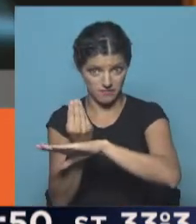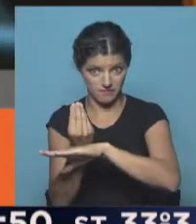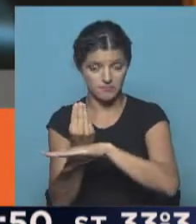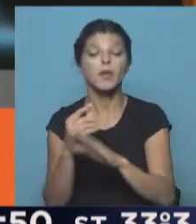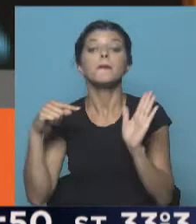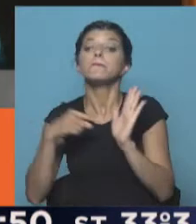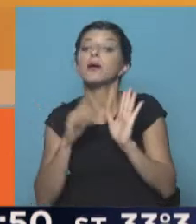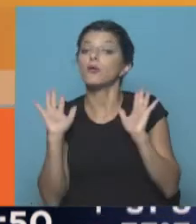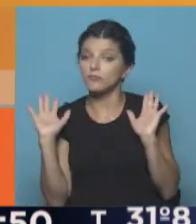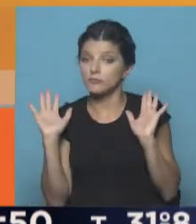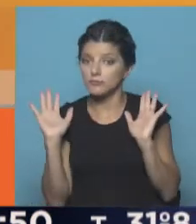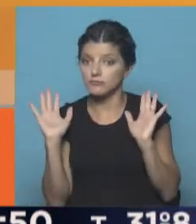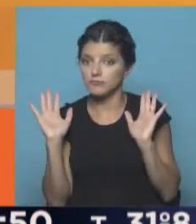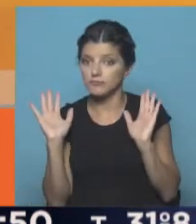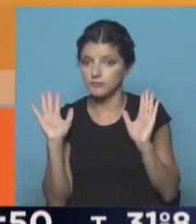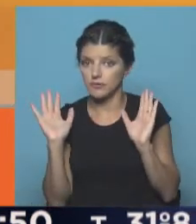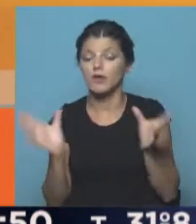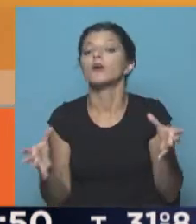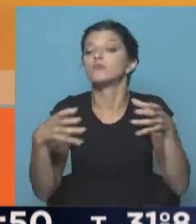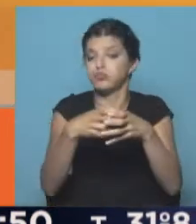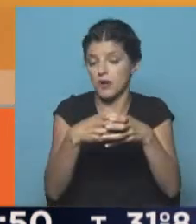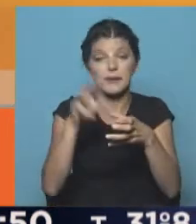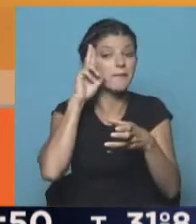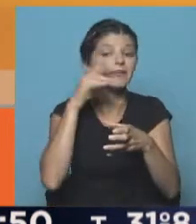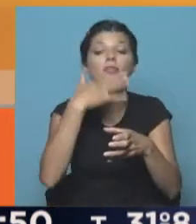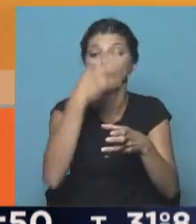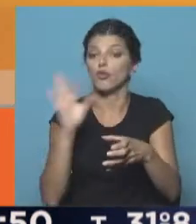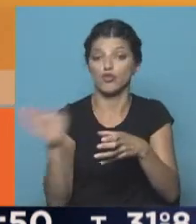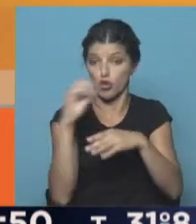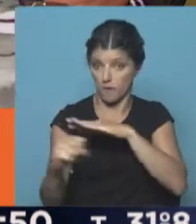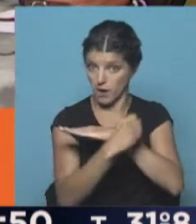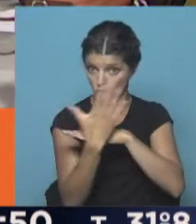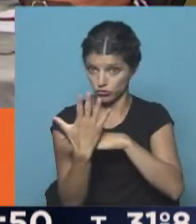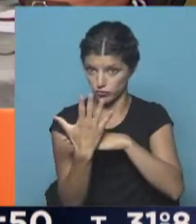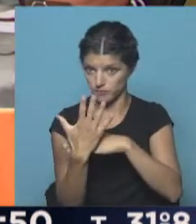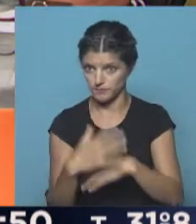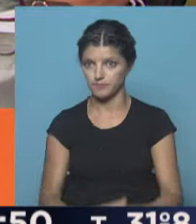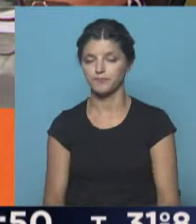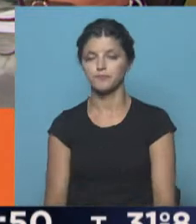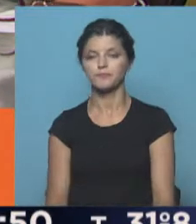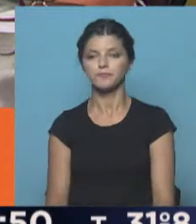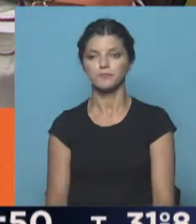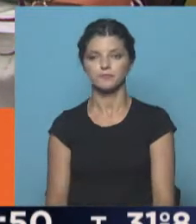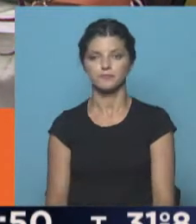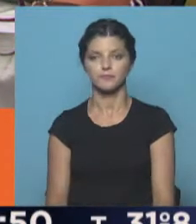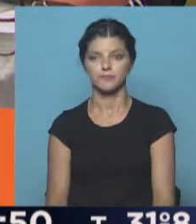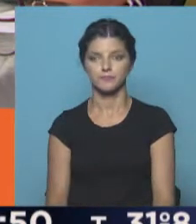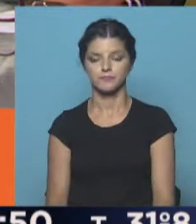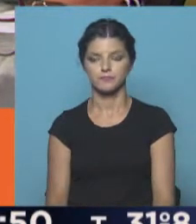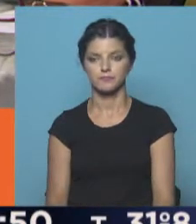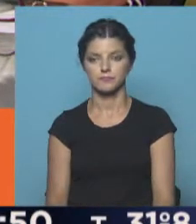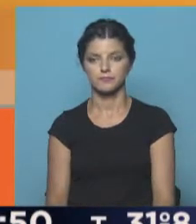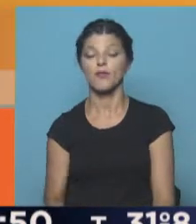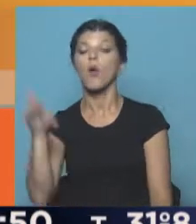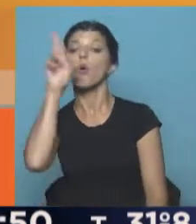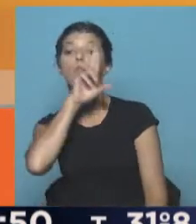pero acota colectivamente el consenso del Mercosur. O sea, lo acepta. Delcy Rodríguez llegó al